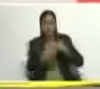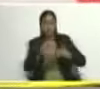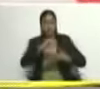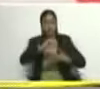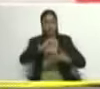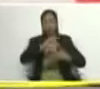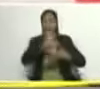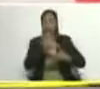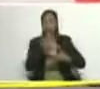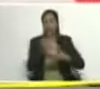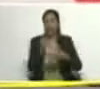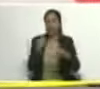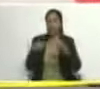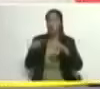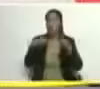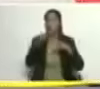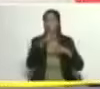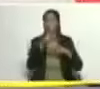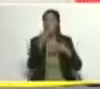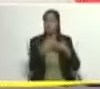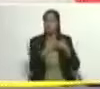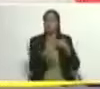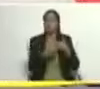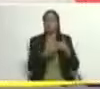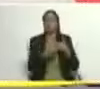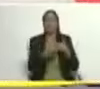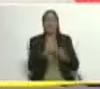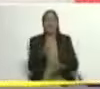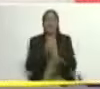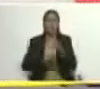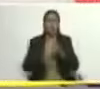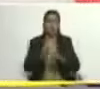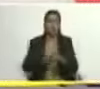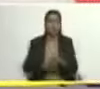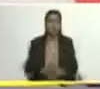justo y complementariedad económica,